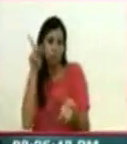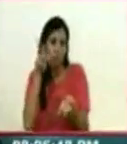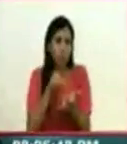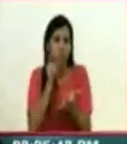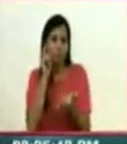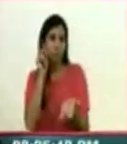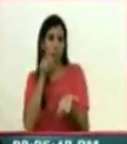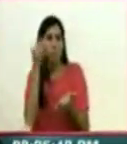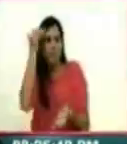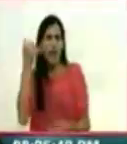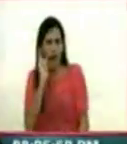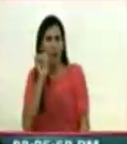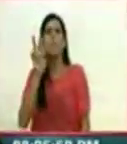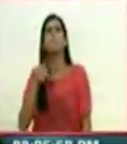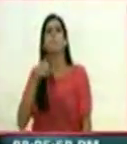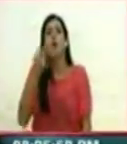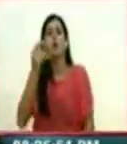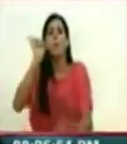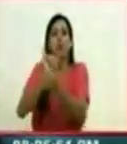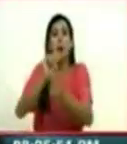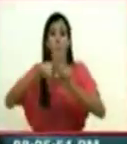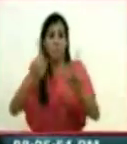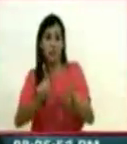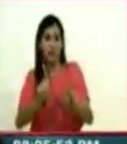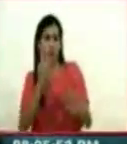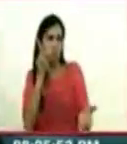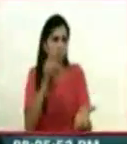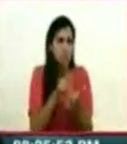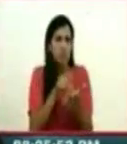encontró con una partida de delincuentes que